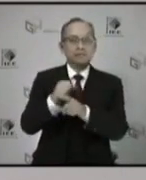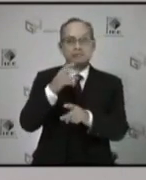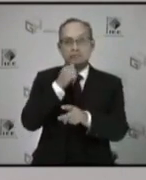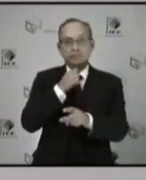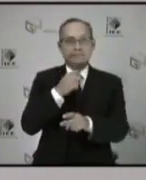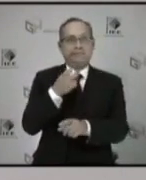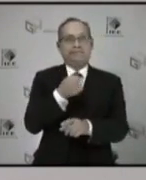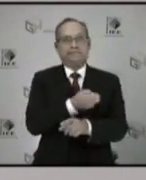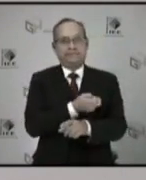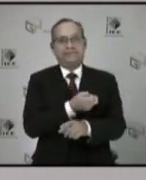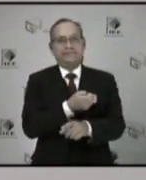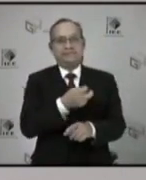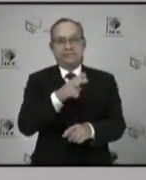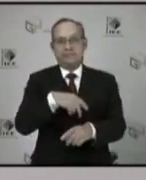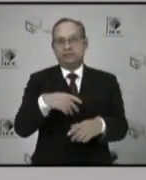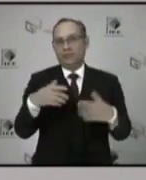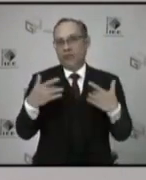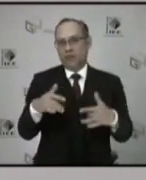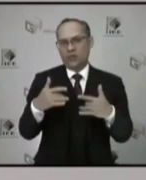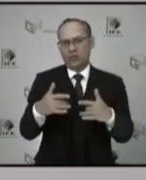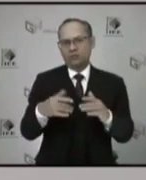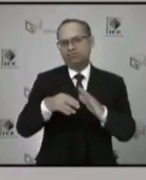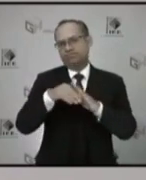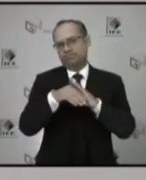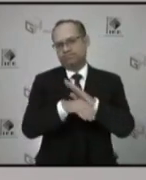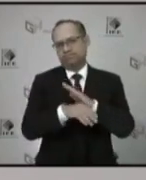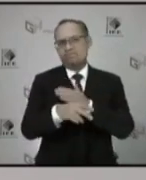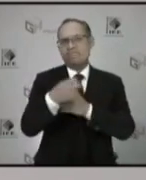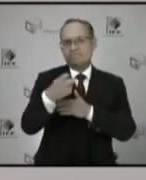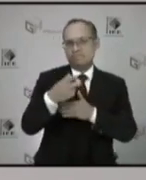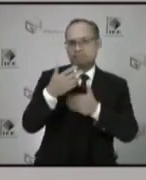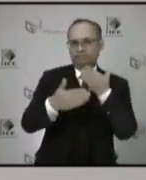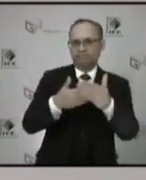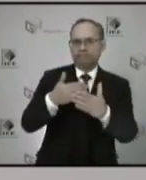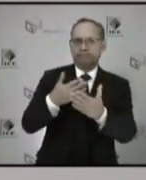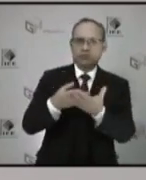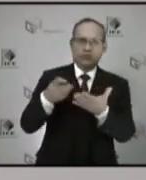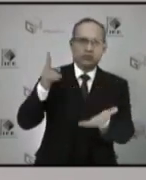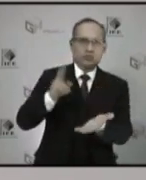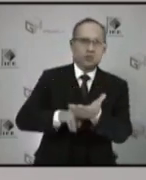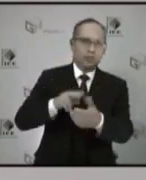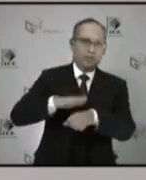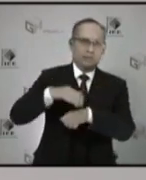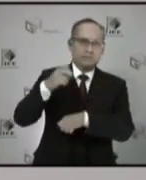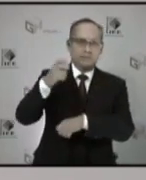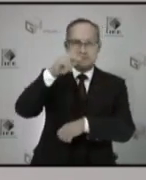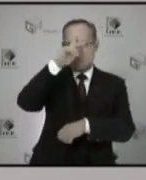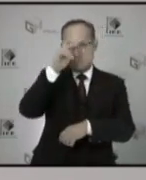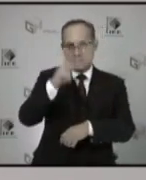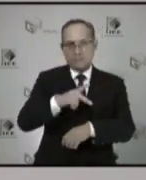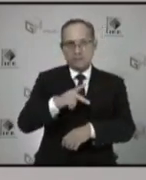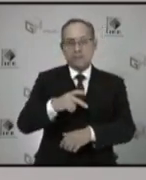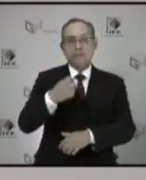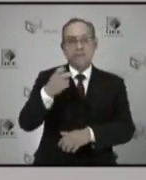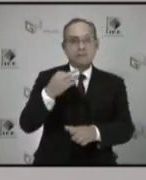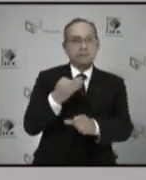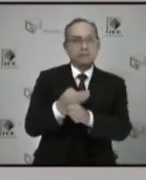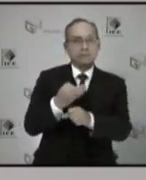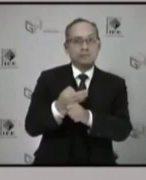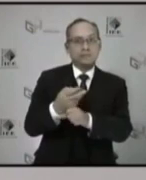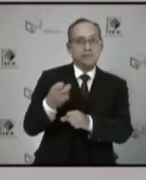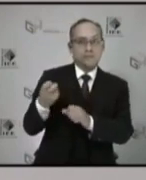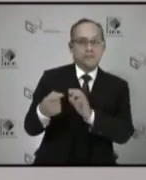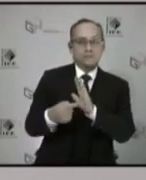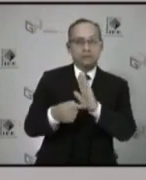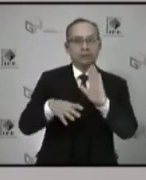hace que el compromiso se multiplique y sea mayor. Por eso este movimiento está respaldado por miles y